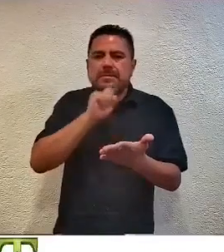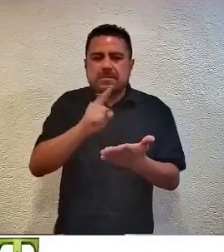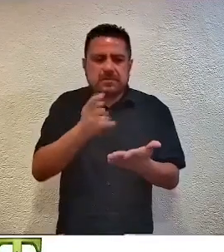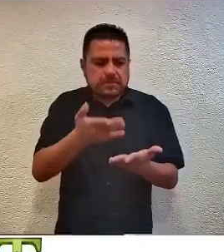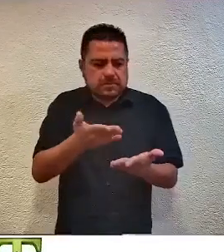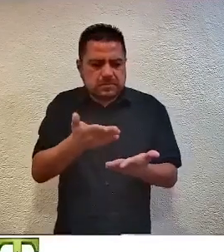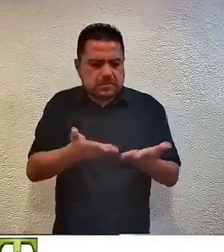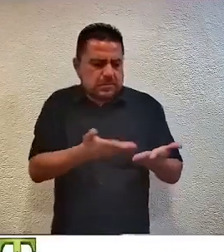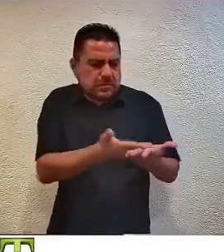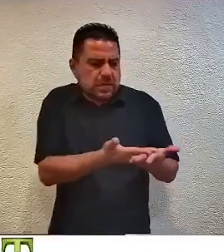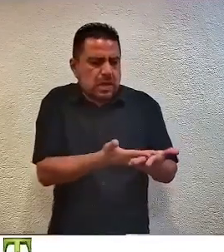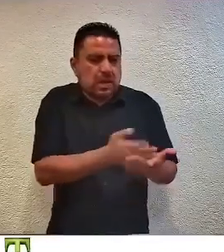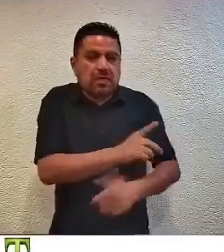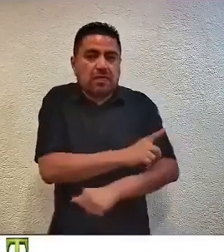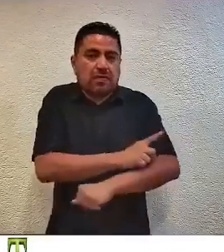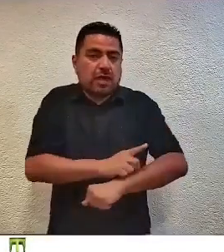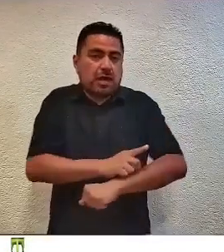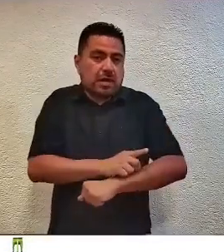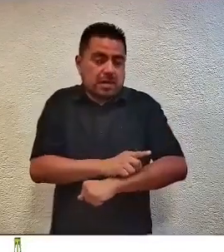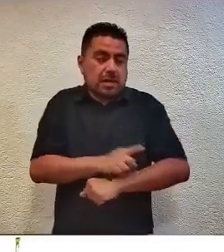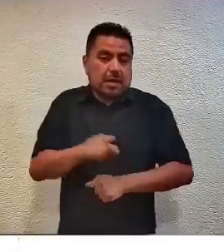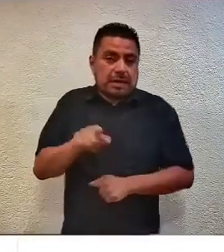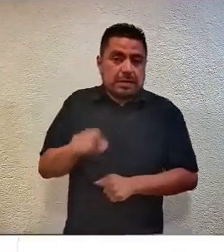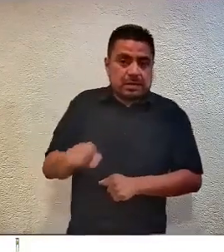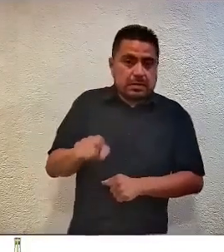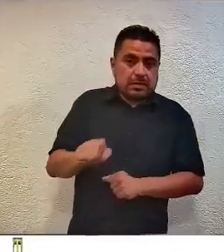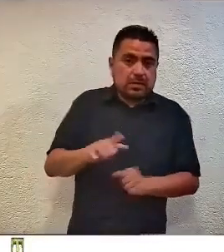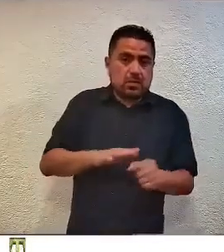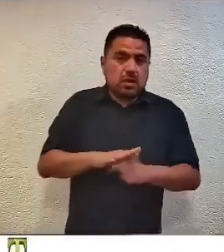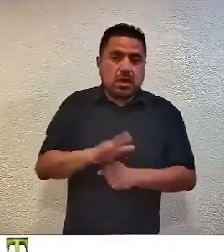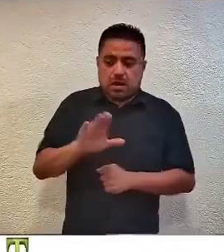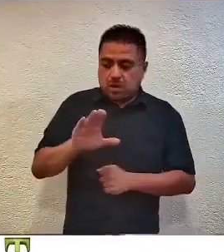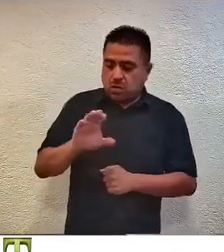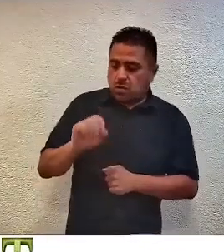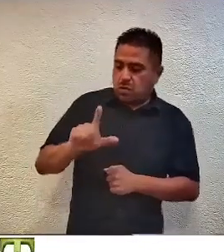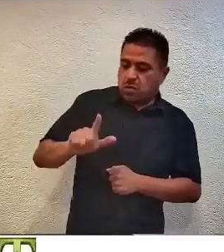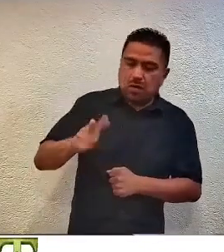expedida por los delegados de la colonia